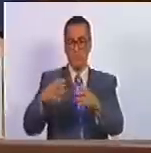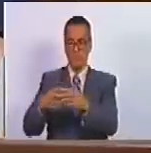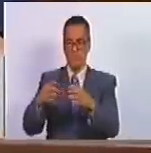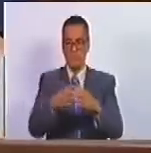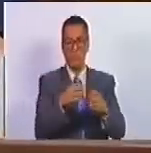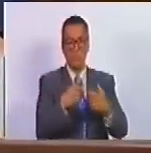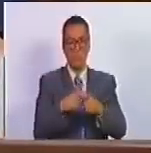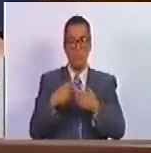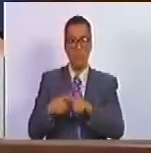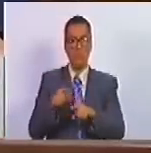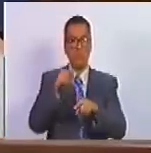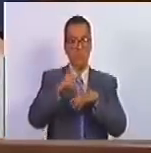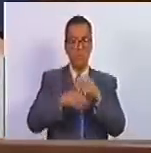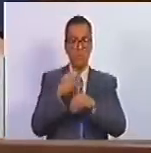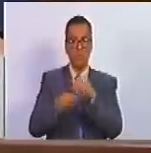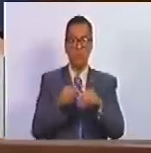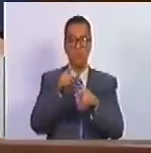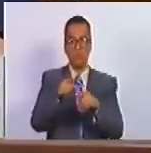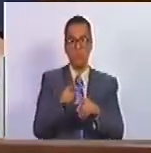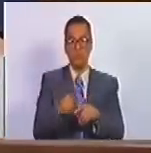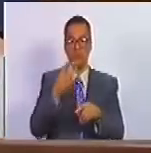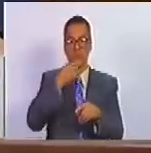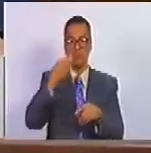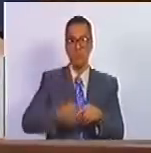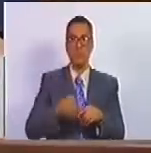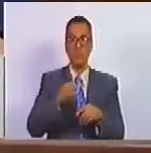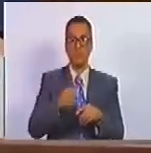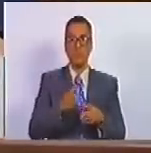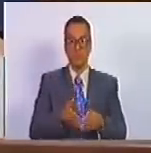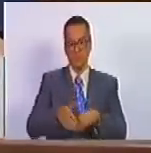otras variables aplicables y garantizando la